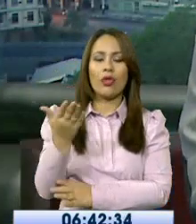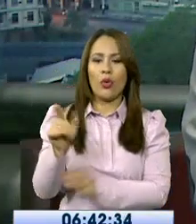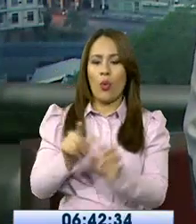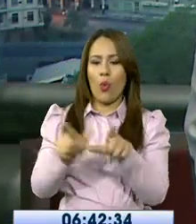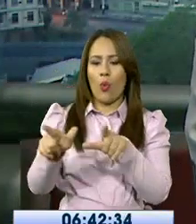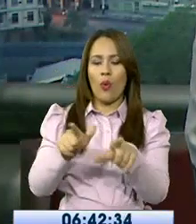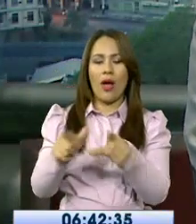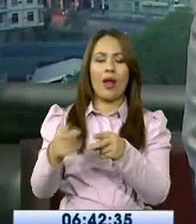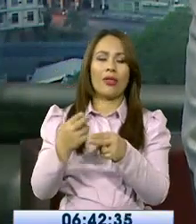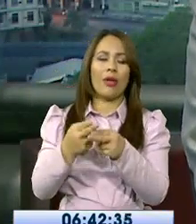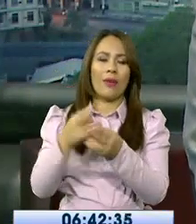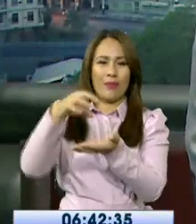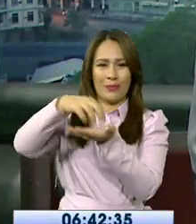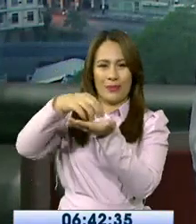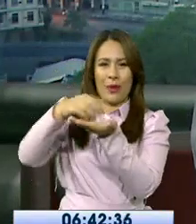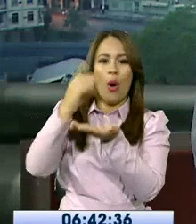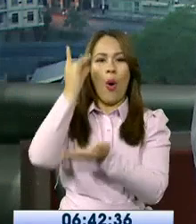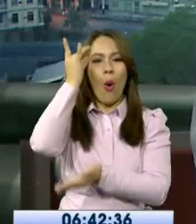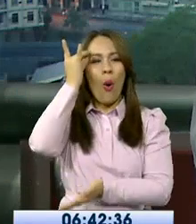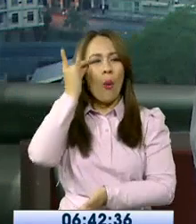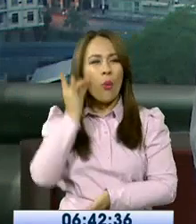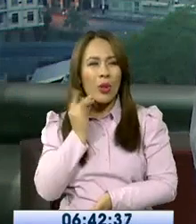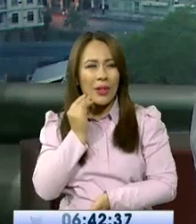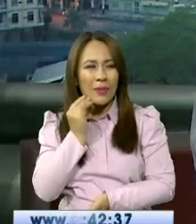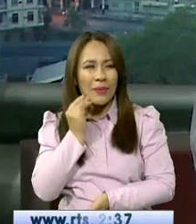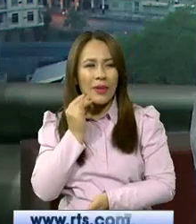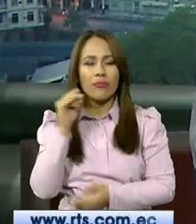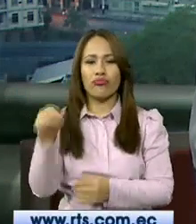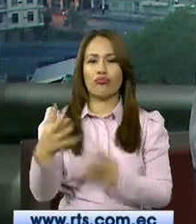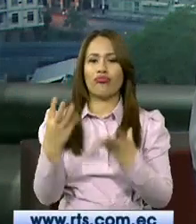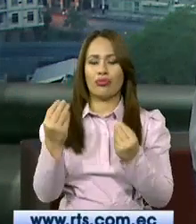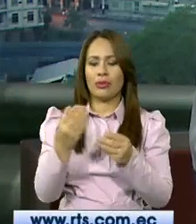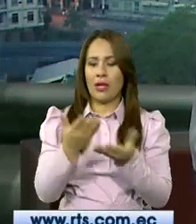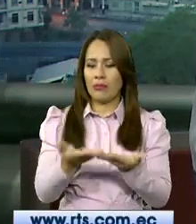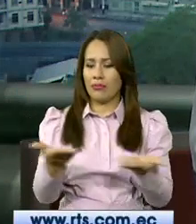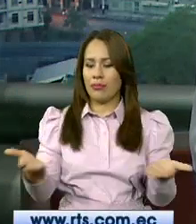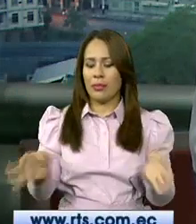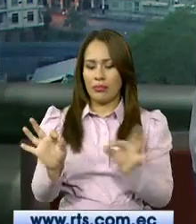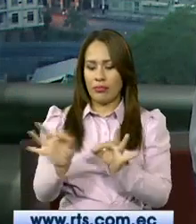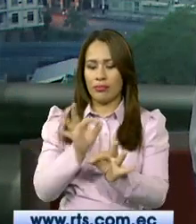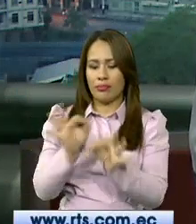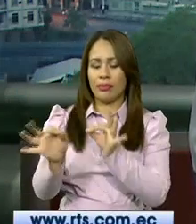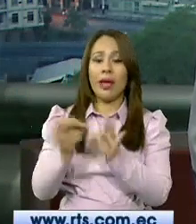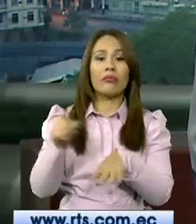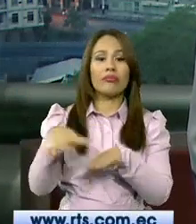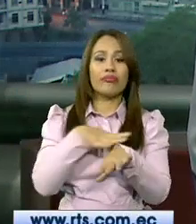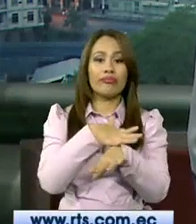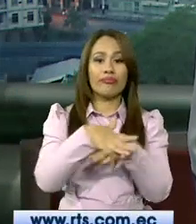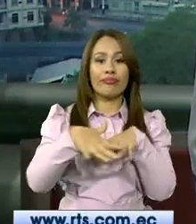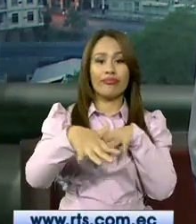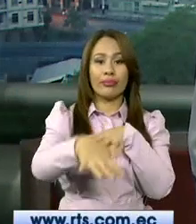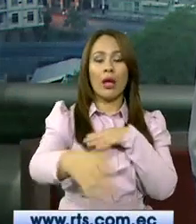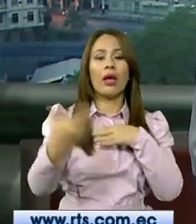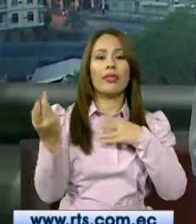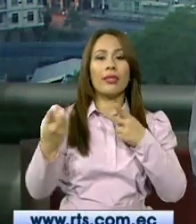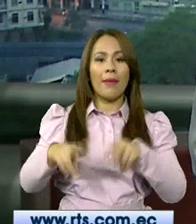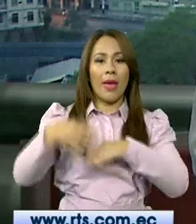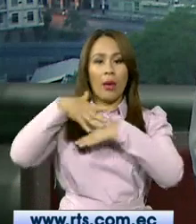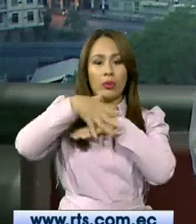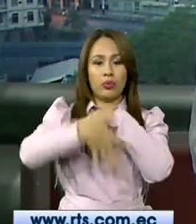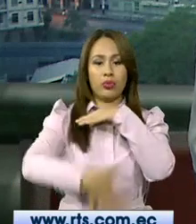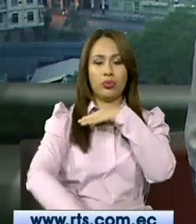lugar es conocido por sus artesanías de paja mocora, sus ríos y cascadas, su variada y exquisita